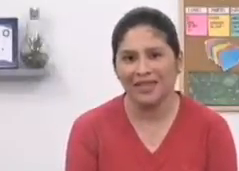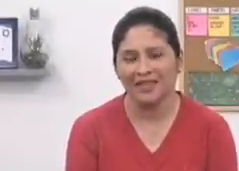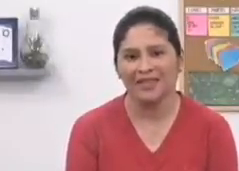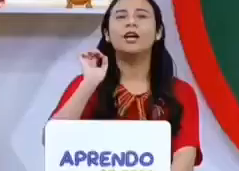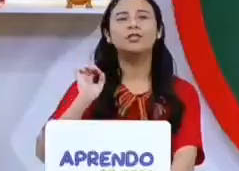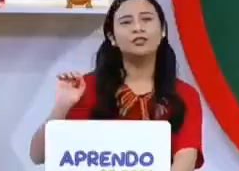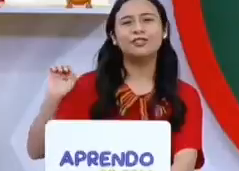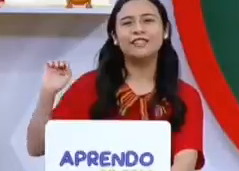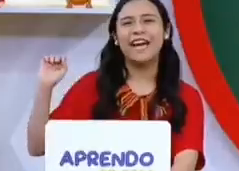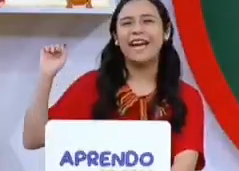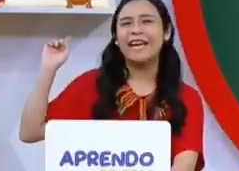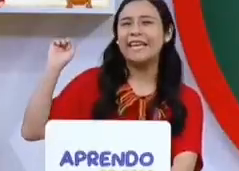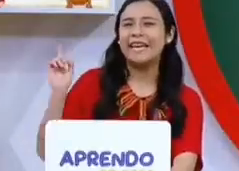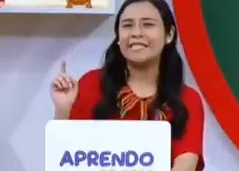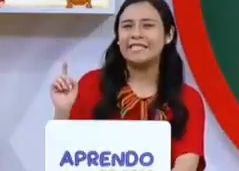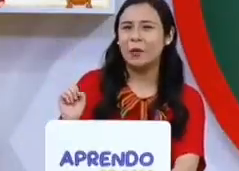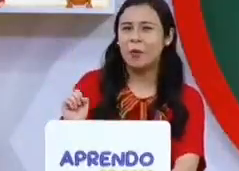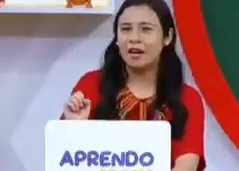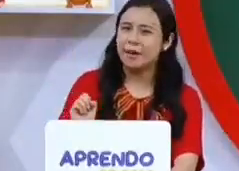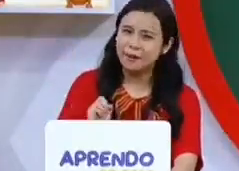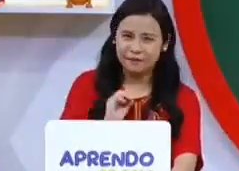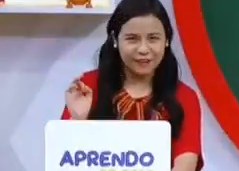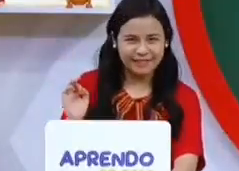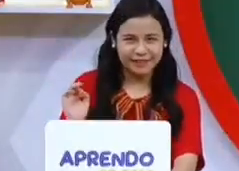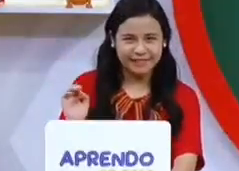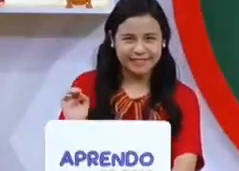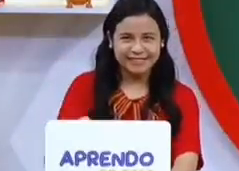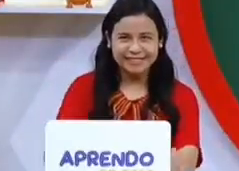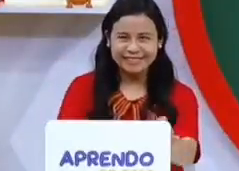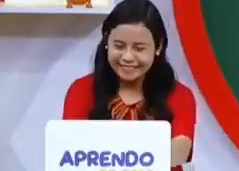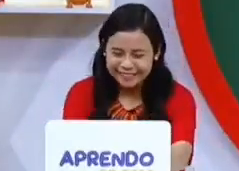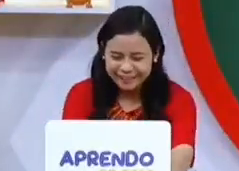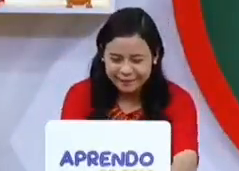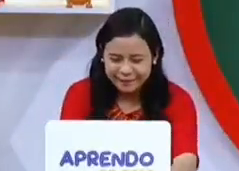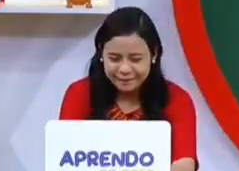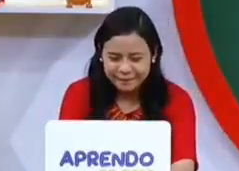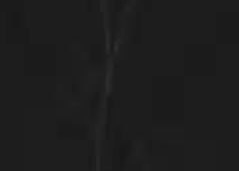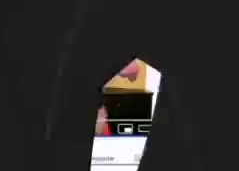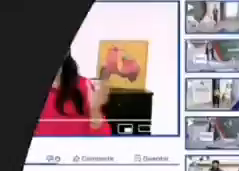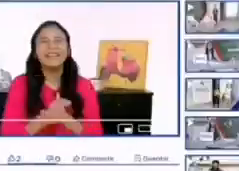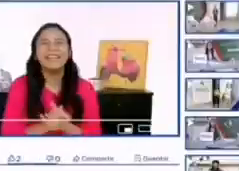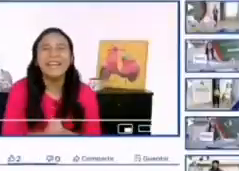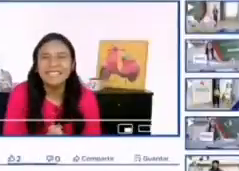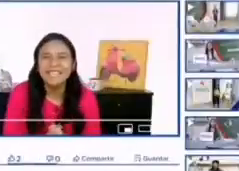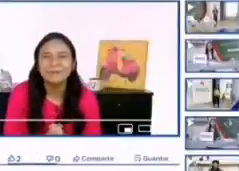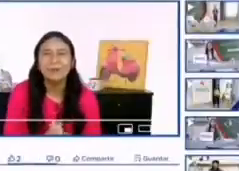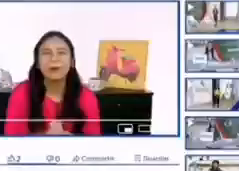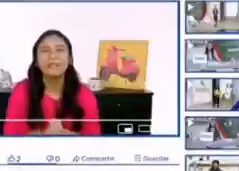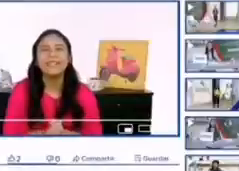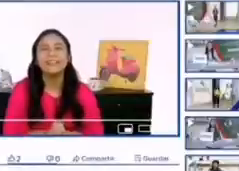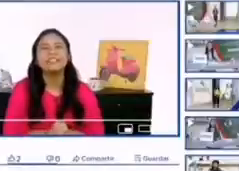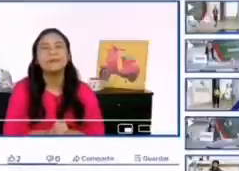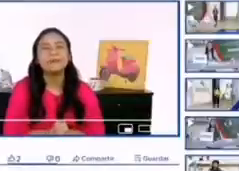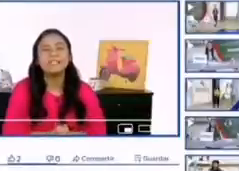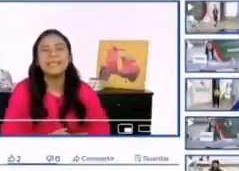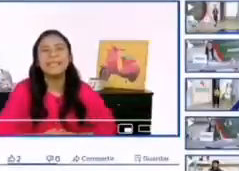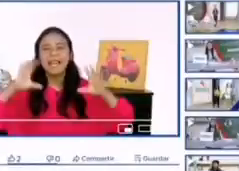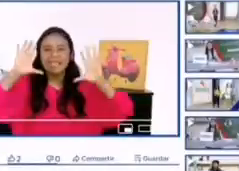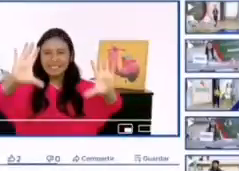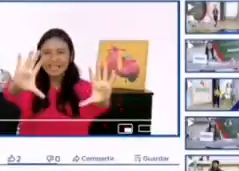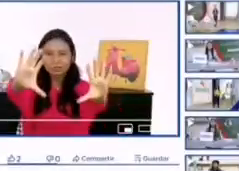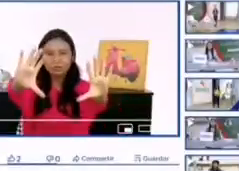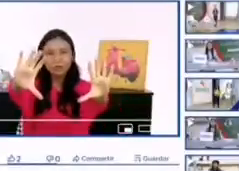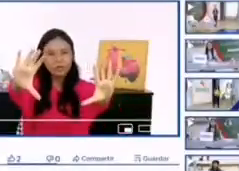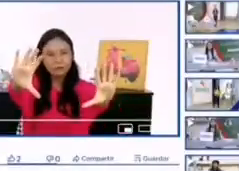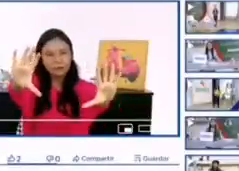¿Lo recuerdas? Yo sé quién se acuerda perfectamente. Gracias por los comentarios y por